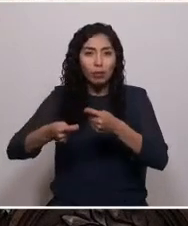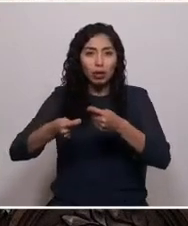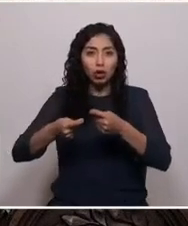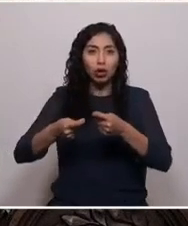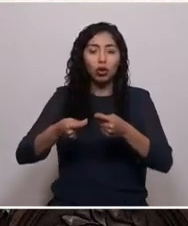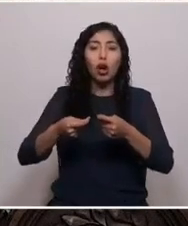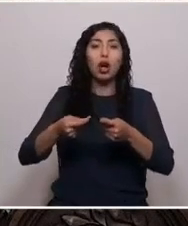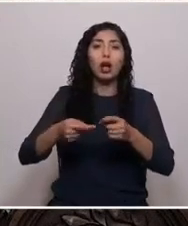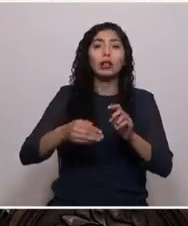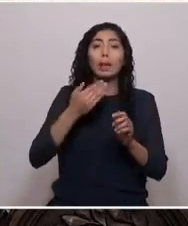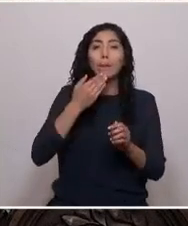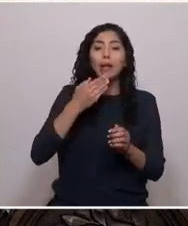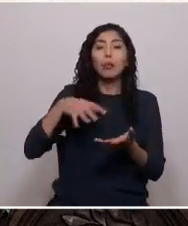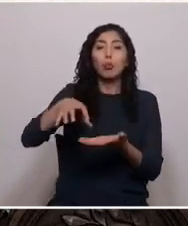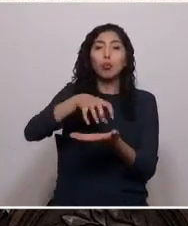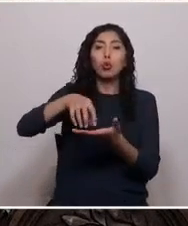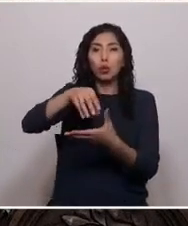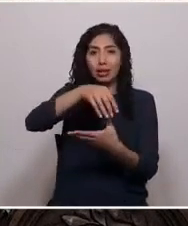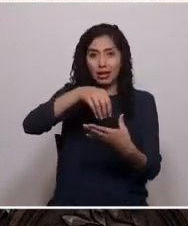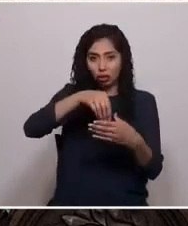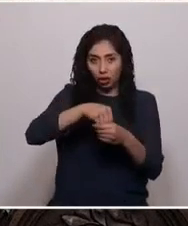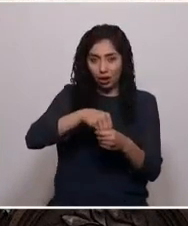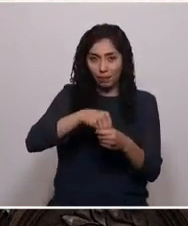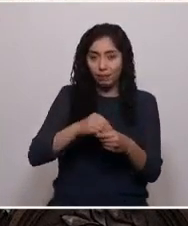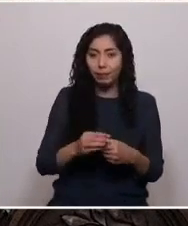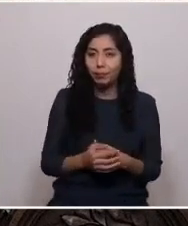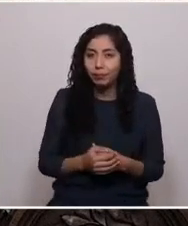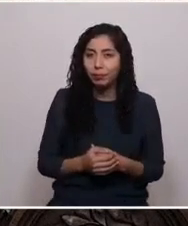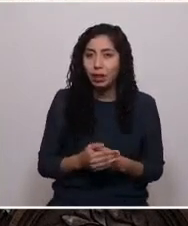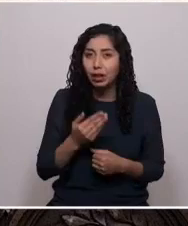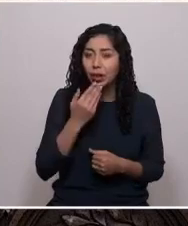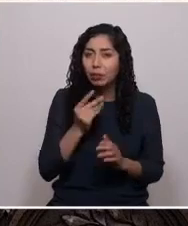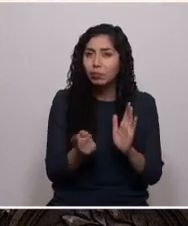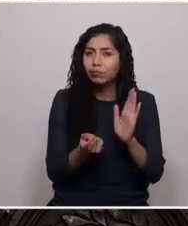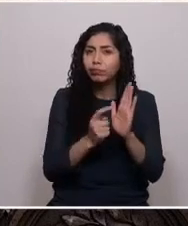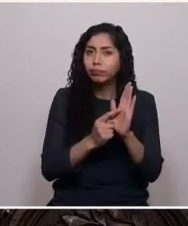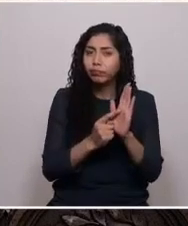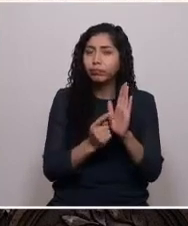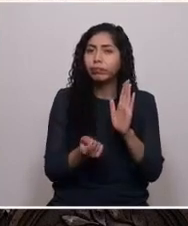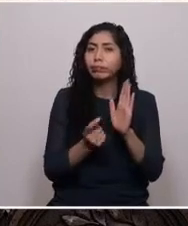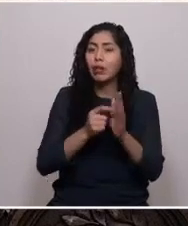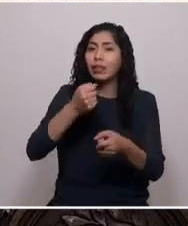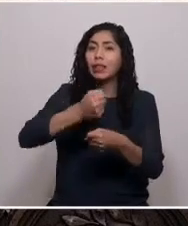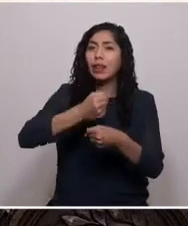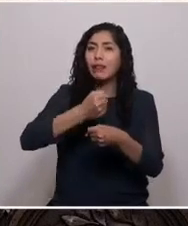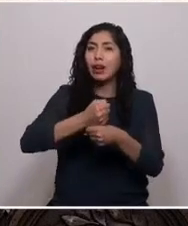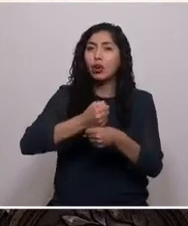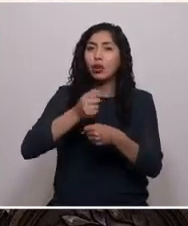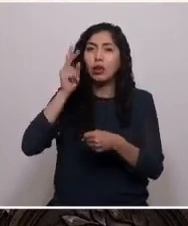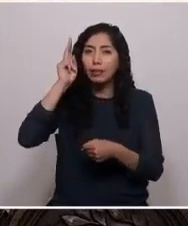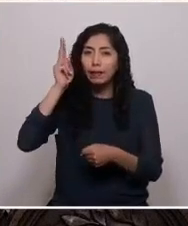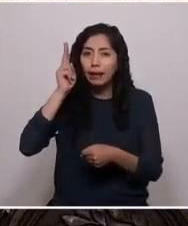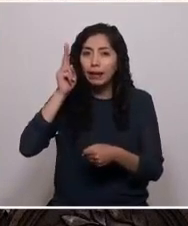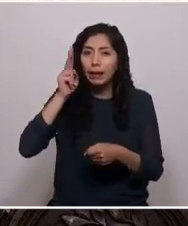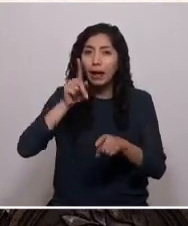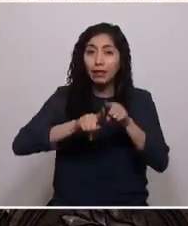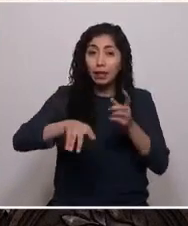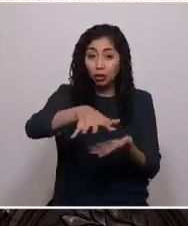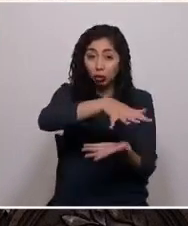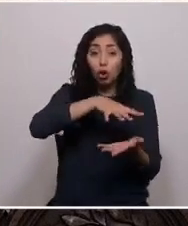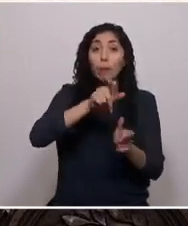plurinacional. Se habilitarán beneficios tributarios para el trabajo indígena en los territorios y para toda persona que viva en una zona de